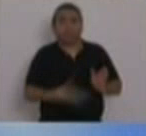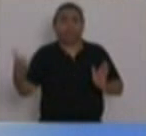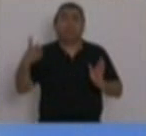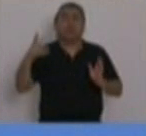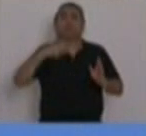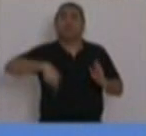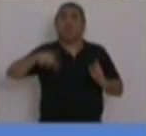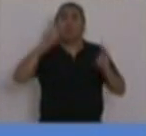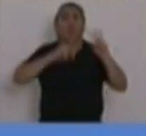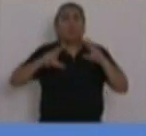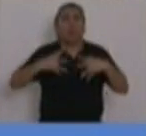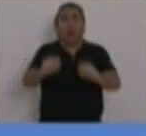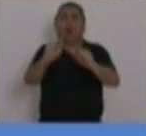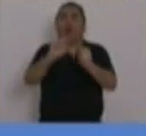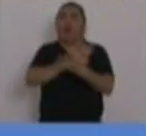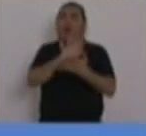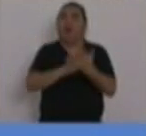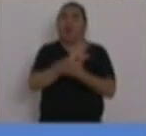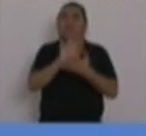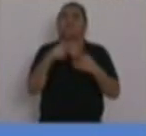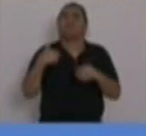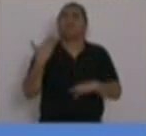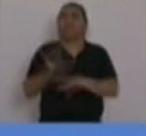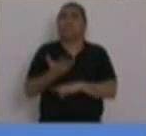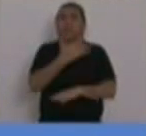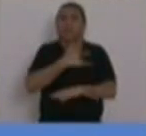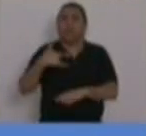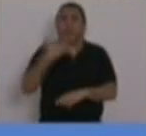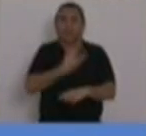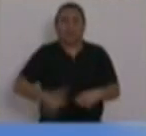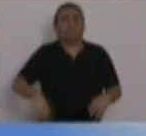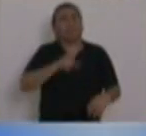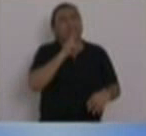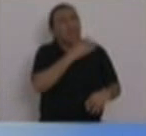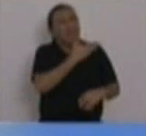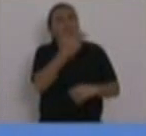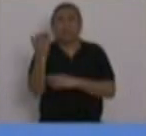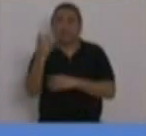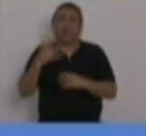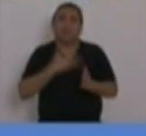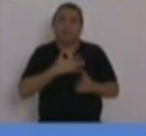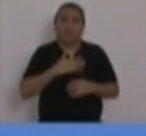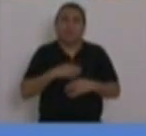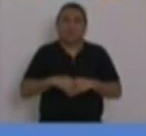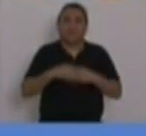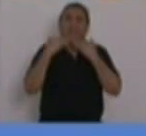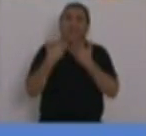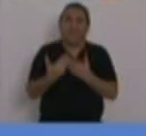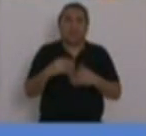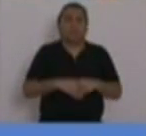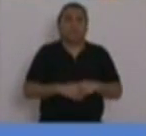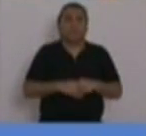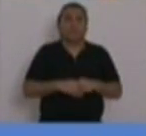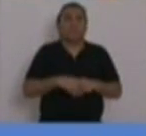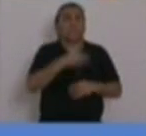que se le dio o no, que fue pagar deuda, independientemente de lo que se diga. De cada $3, 2 fueron a pagar deuda